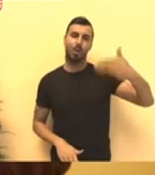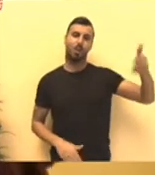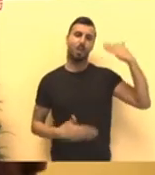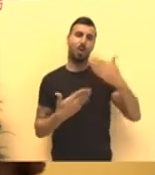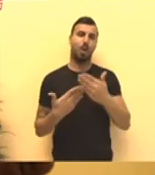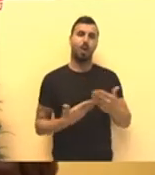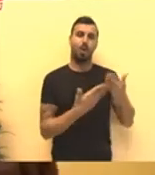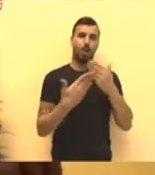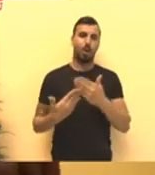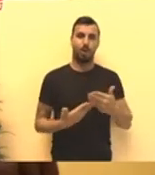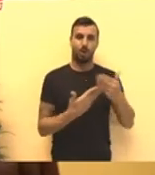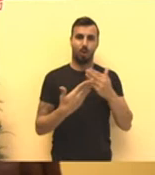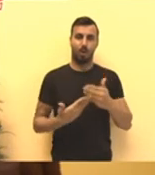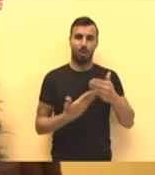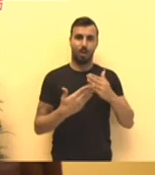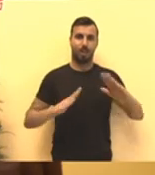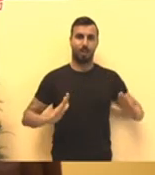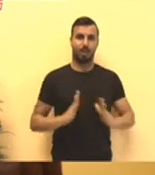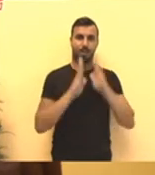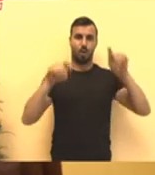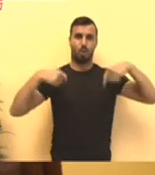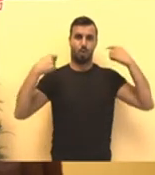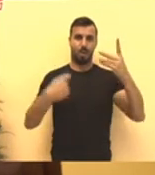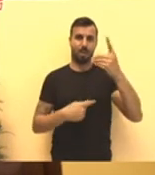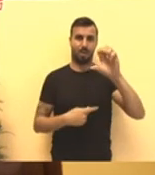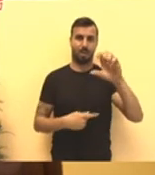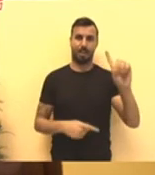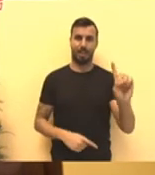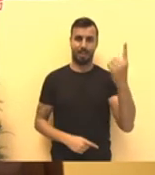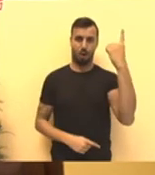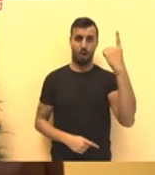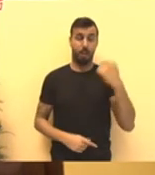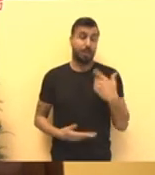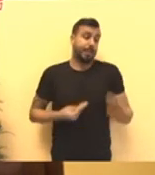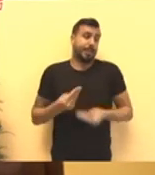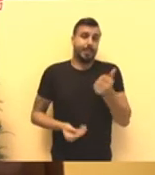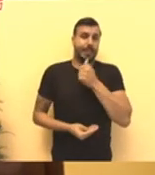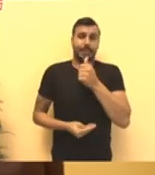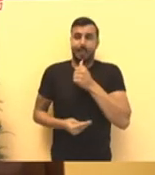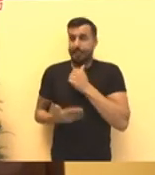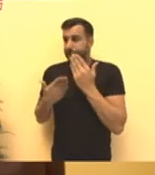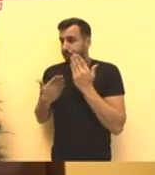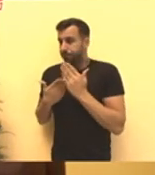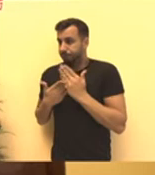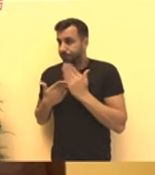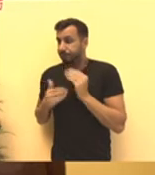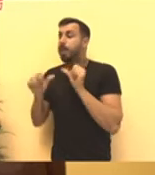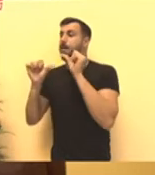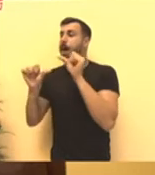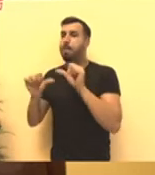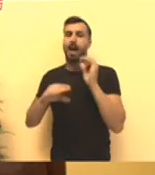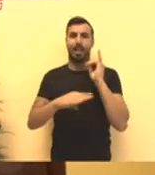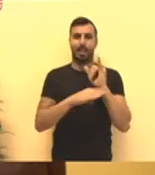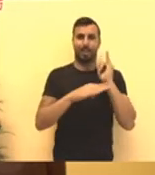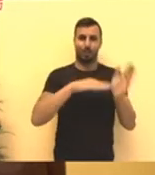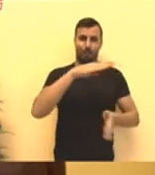Puso el grito en el cielo. Bueno, no me pude ir a ningún colegio, terminé ahí la GB y me fui al instituto. Ustedes cuando